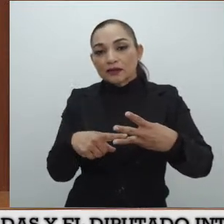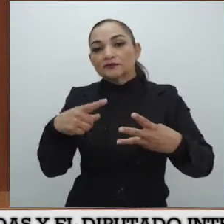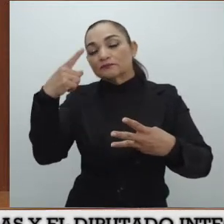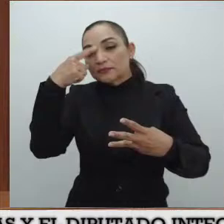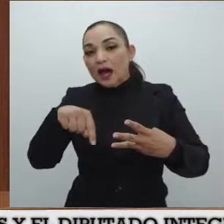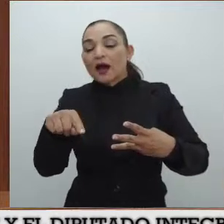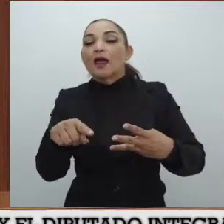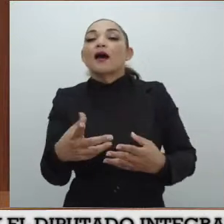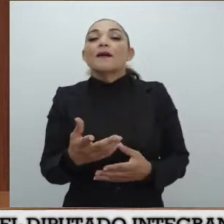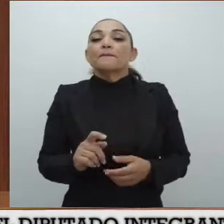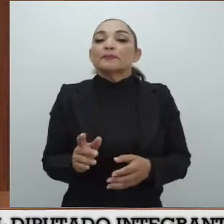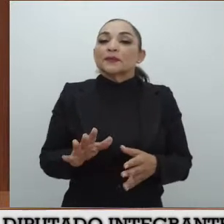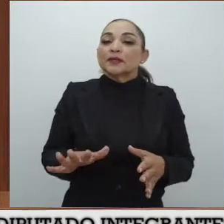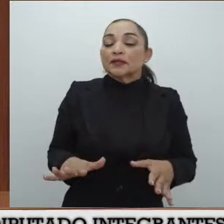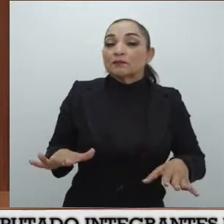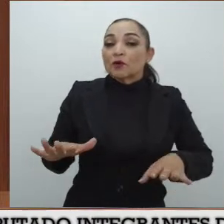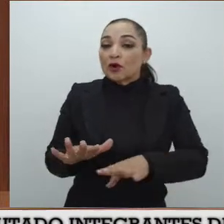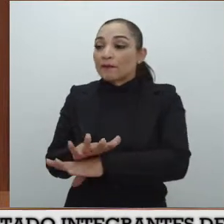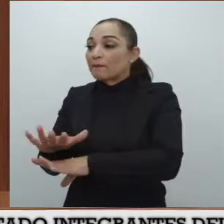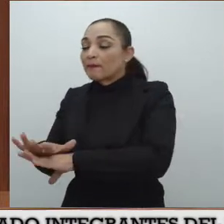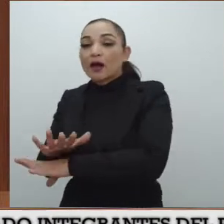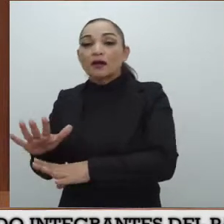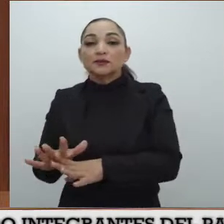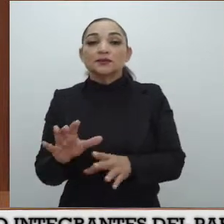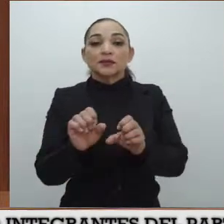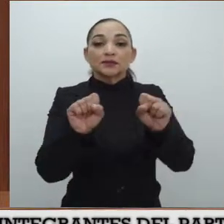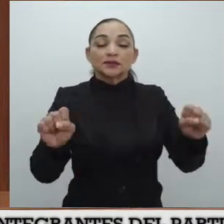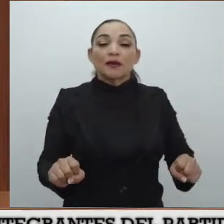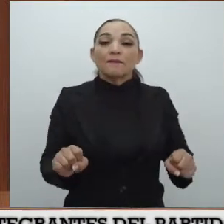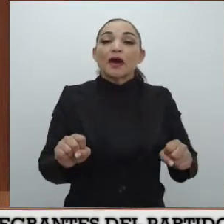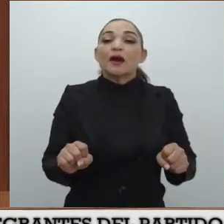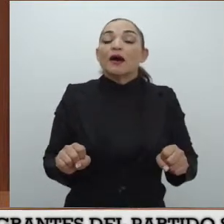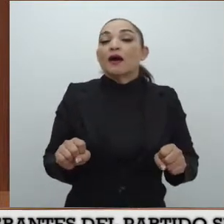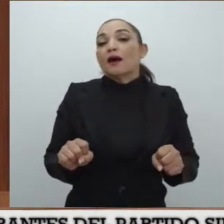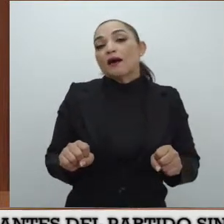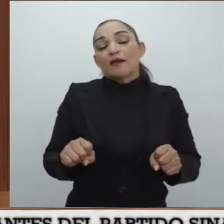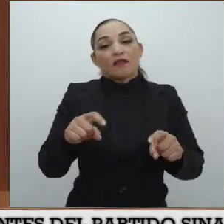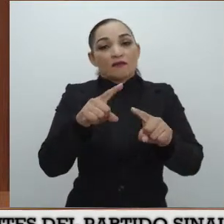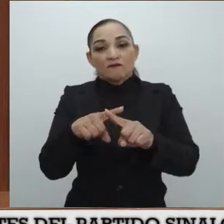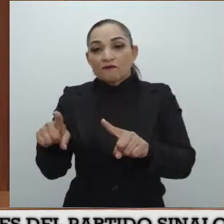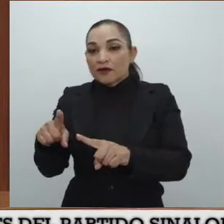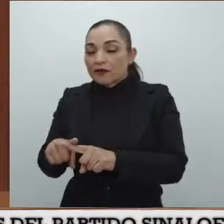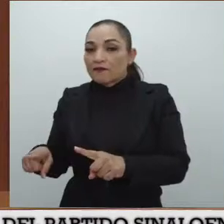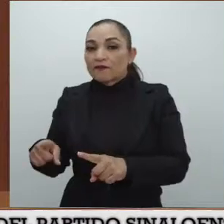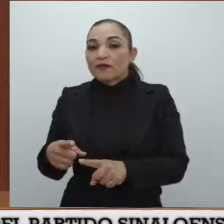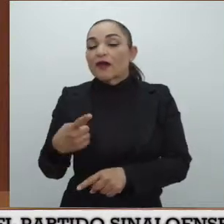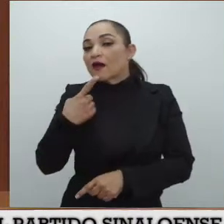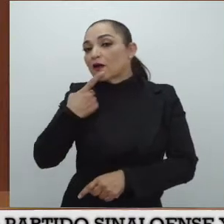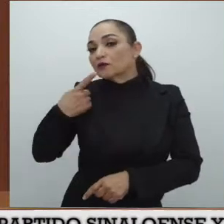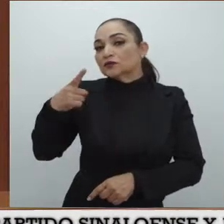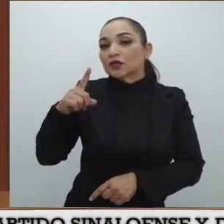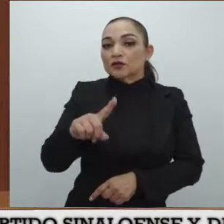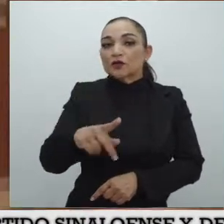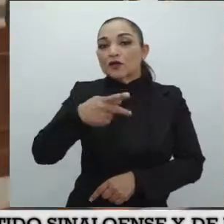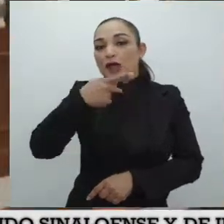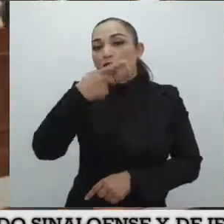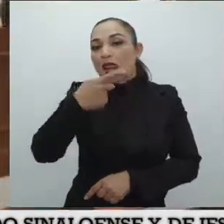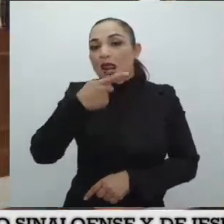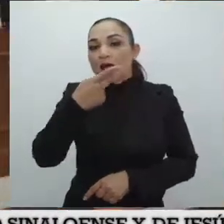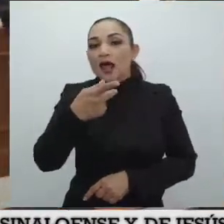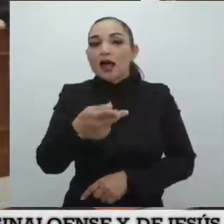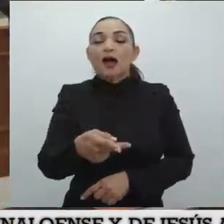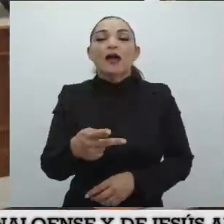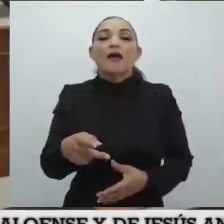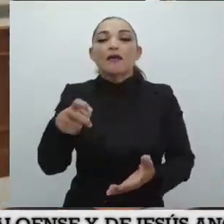mixto preponderantemente escrito a un sistema acusatorio oral. La reforma constituyó un